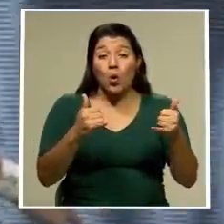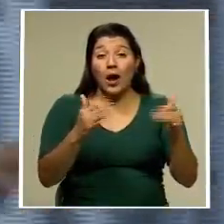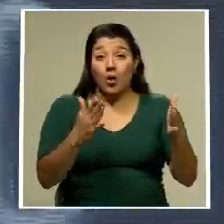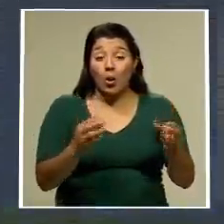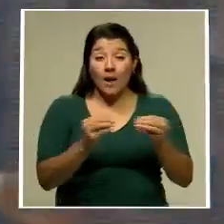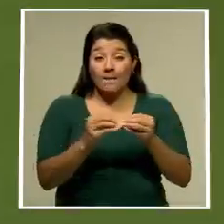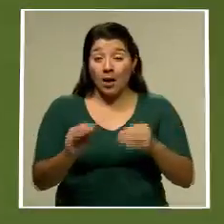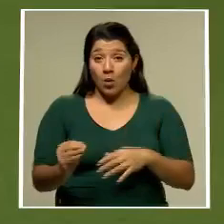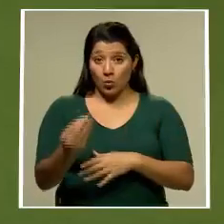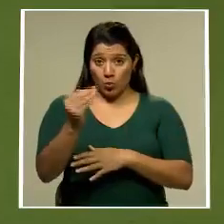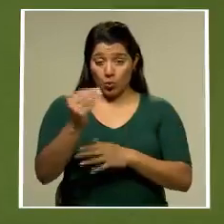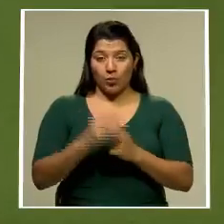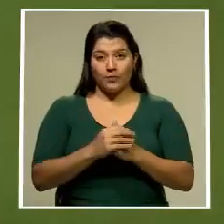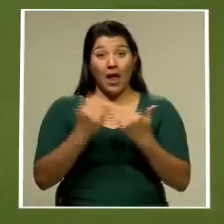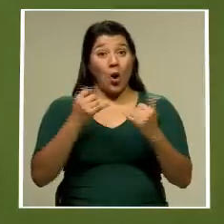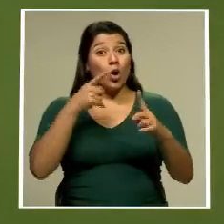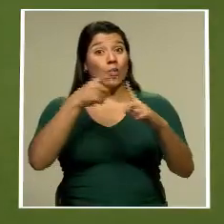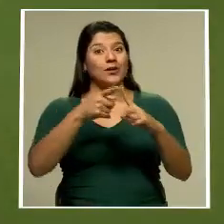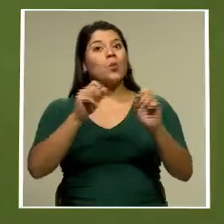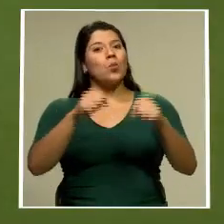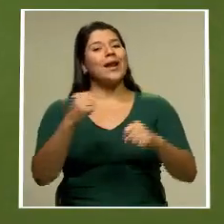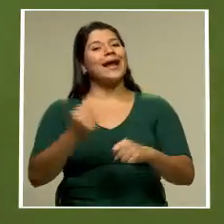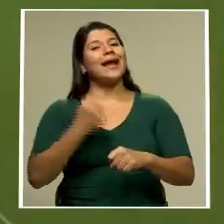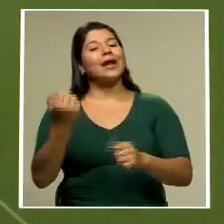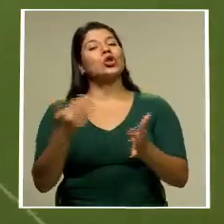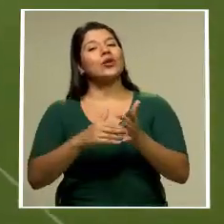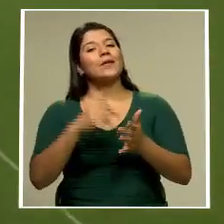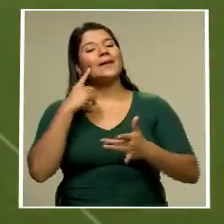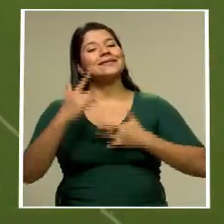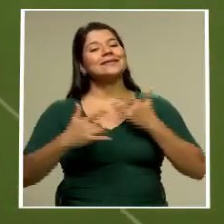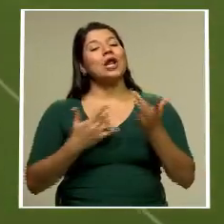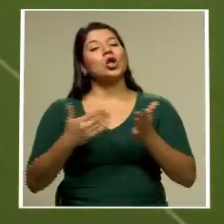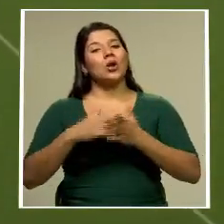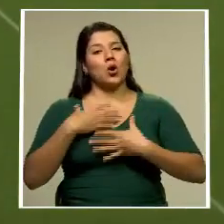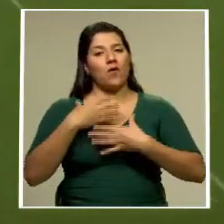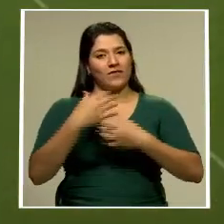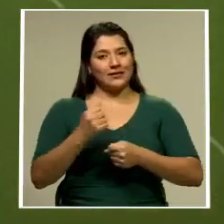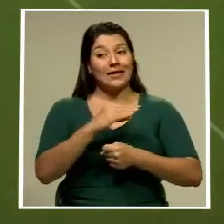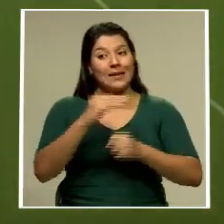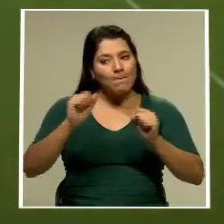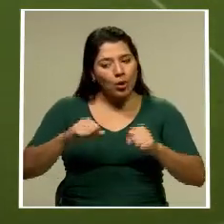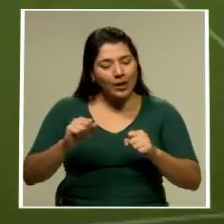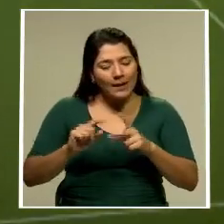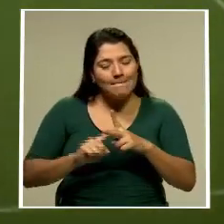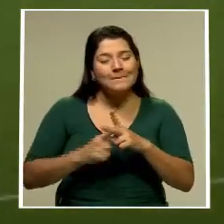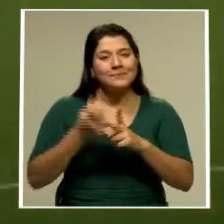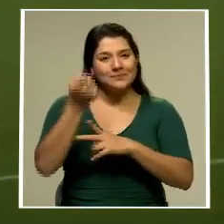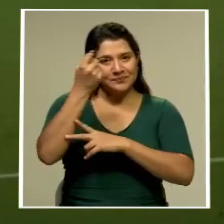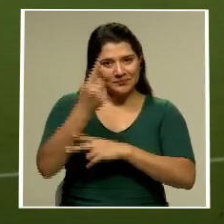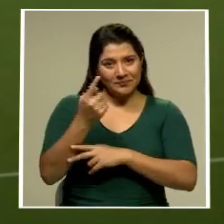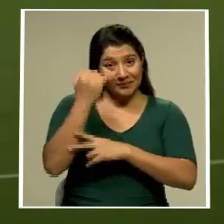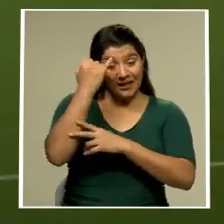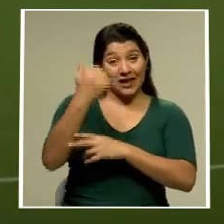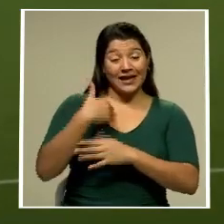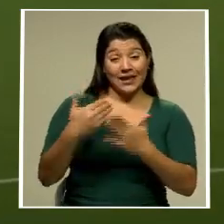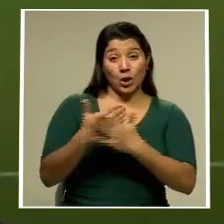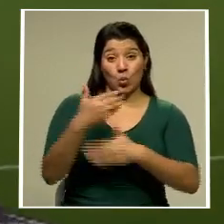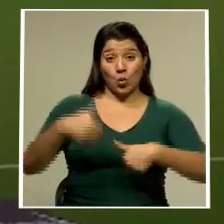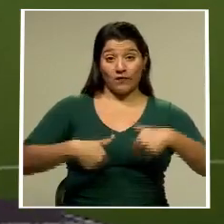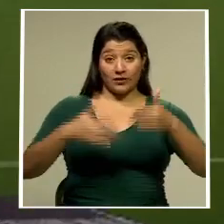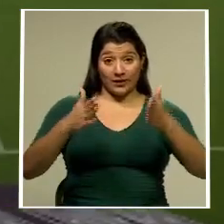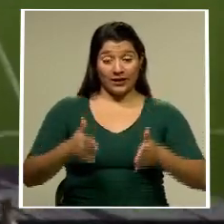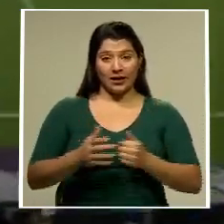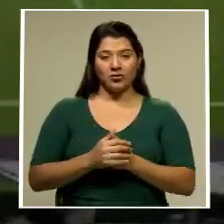Copa Oro son volver a ganar para recuperar confianza e ir plasmando la idea de Suárez. Sí, la verdad que es una victoria